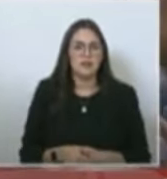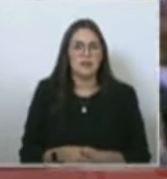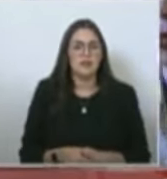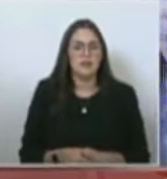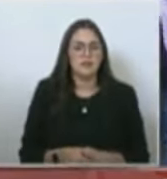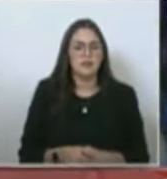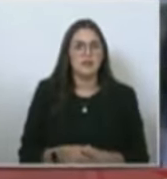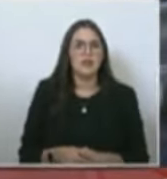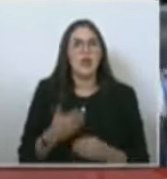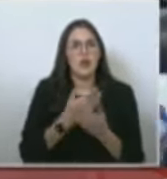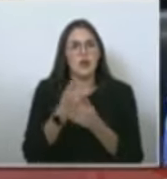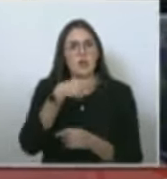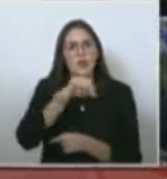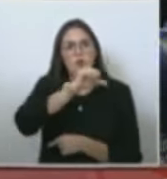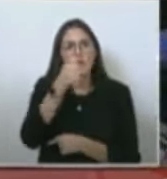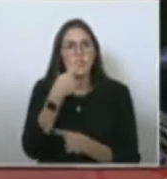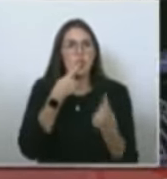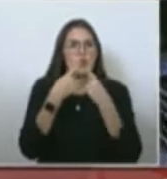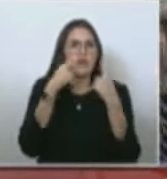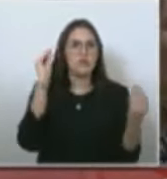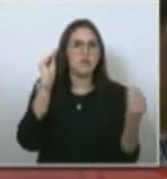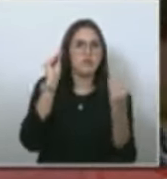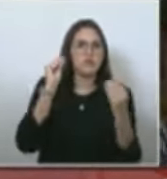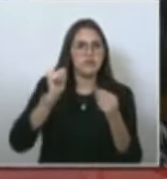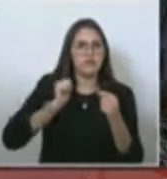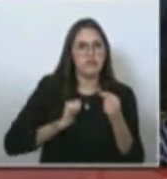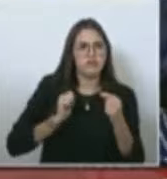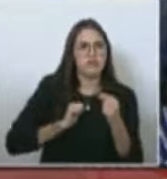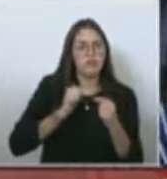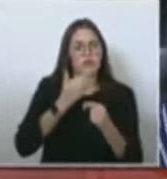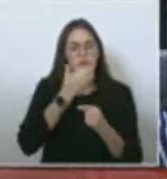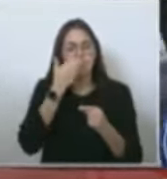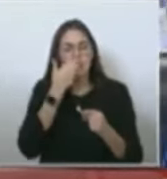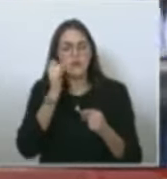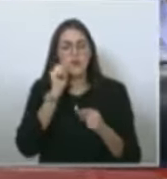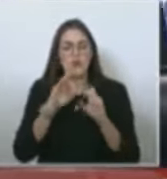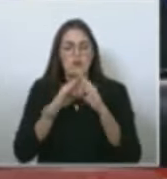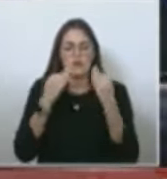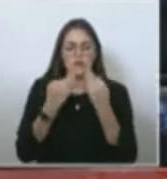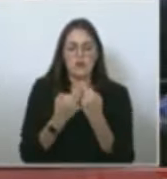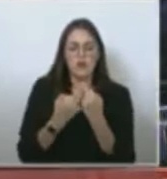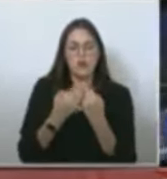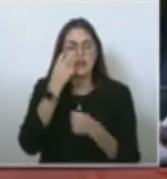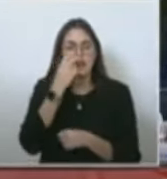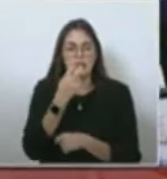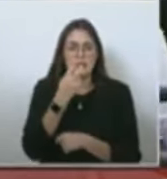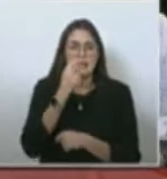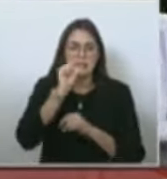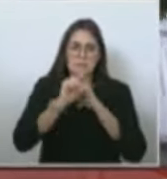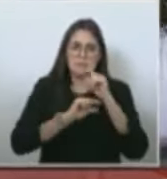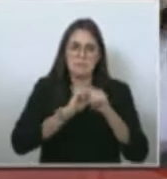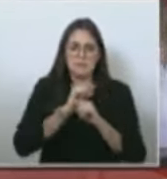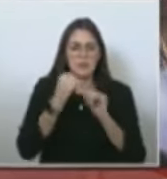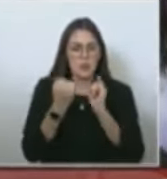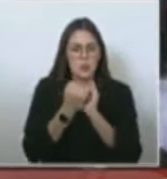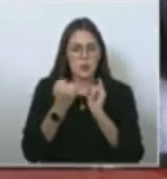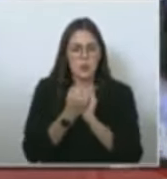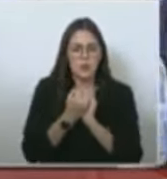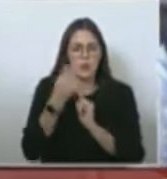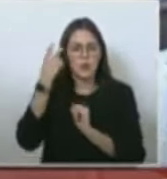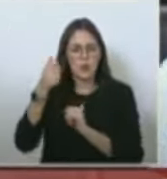se debatía entre el maoísmo, el trotskismo o hasta el estalinismo, el